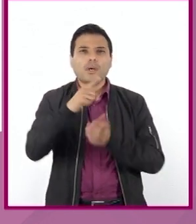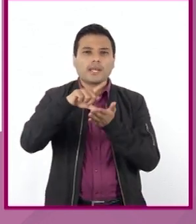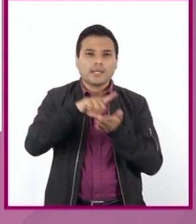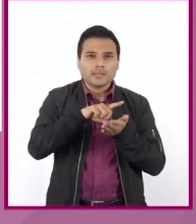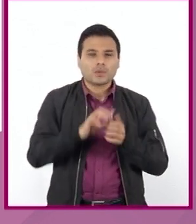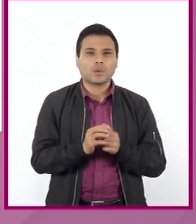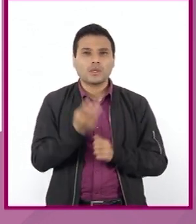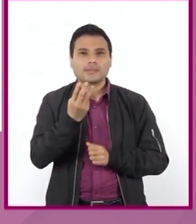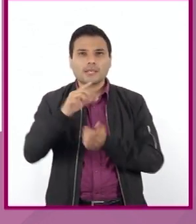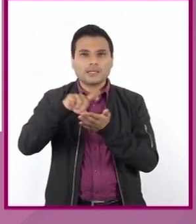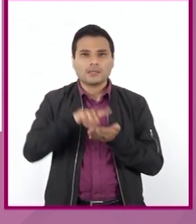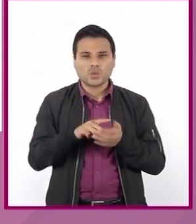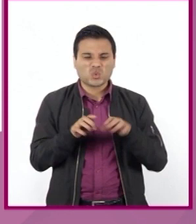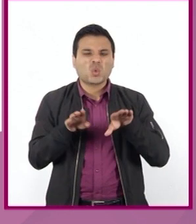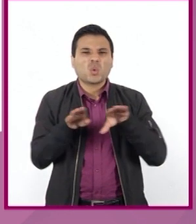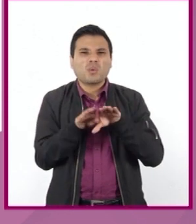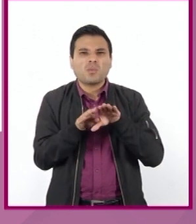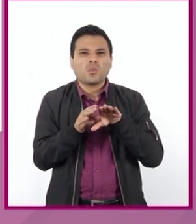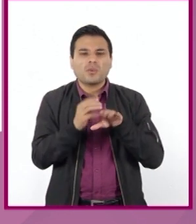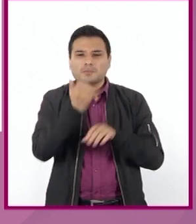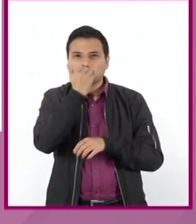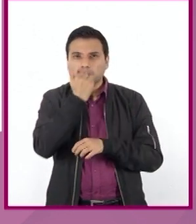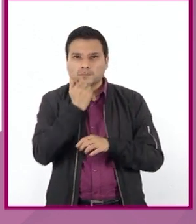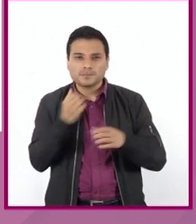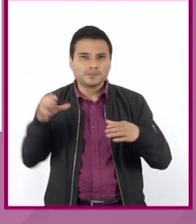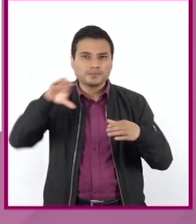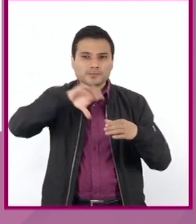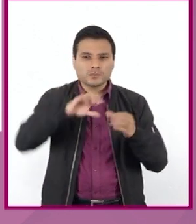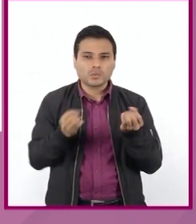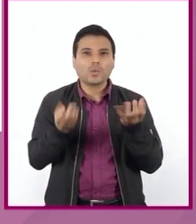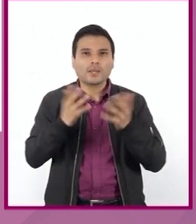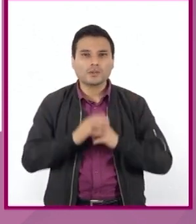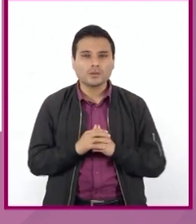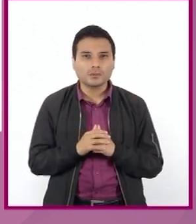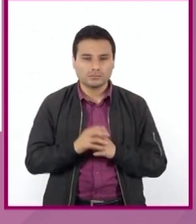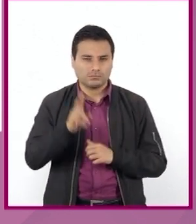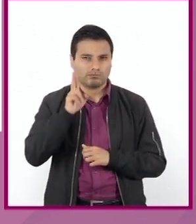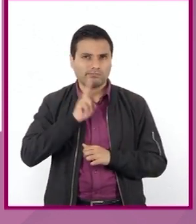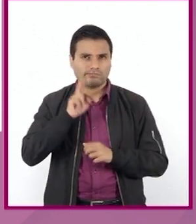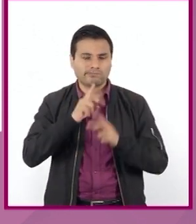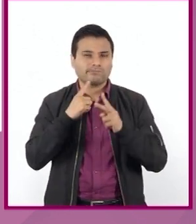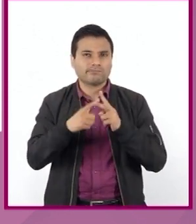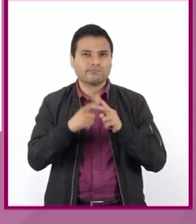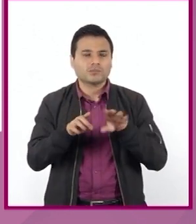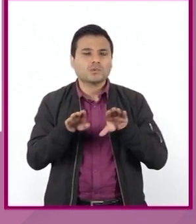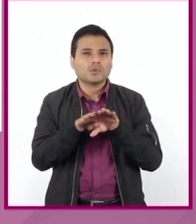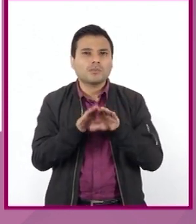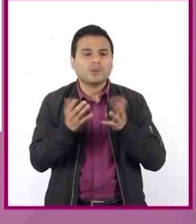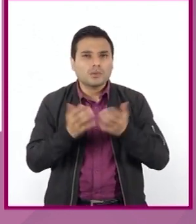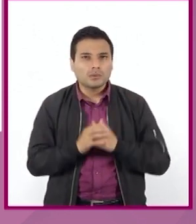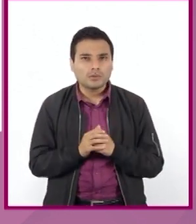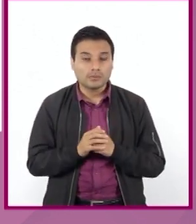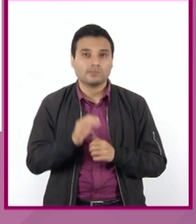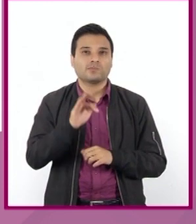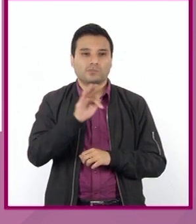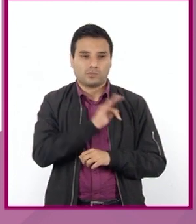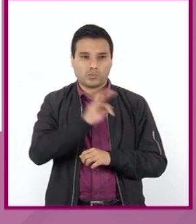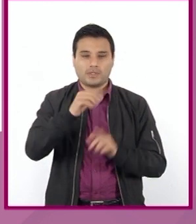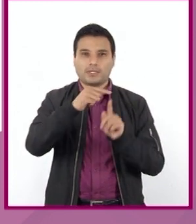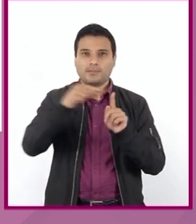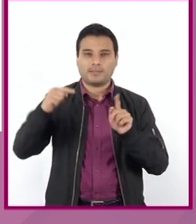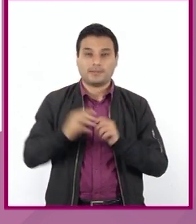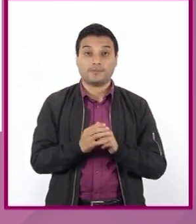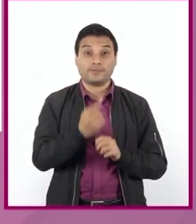y 3 litros de agua? ¿Qué operación podemos realizar? Exacto, podemos dividir un